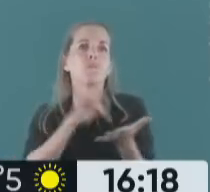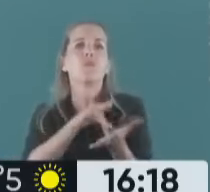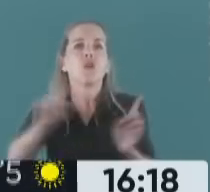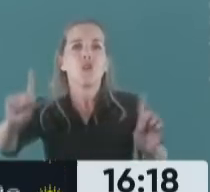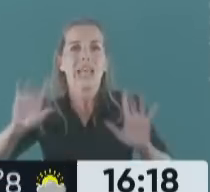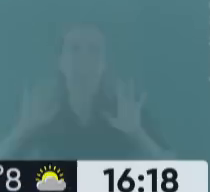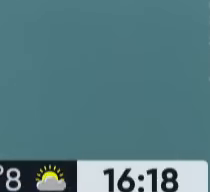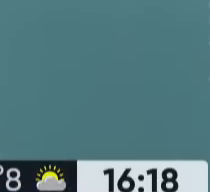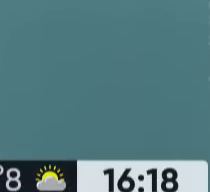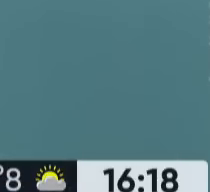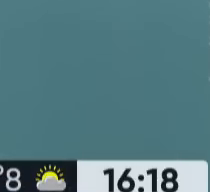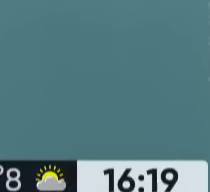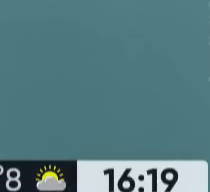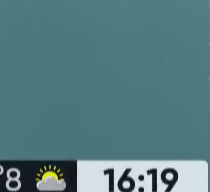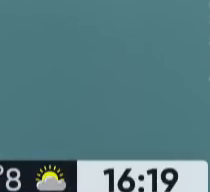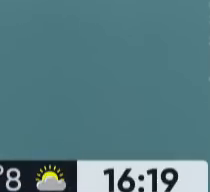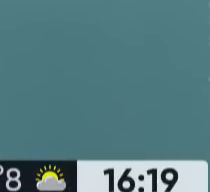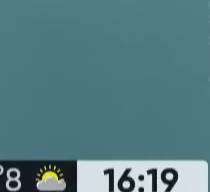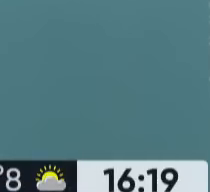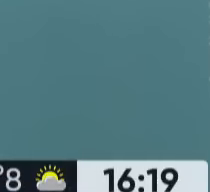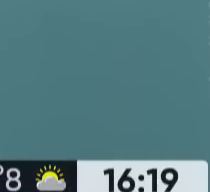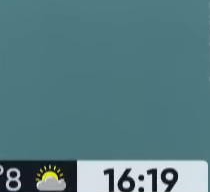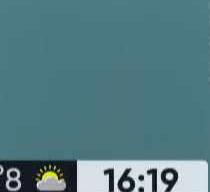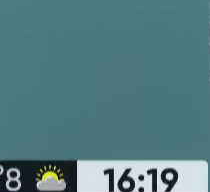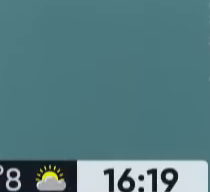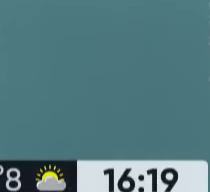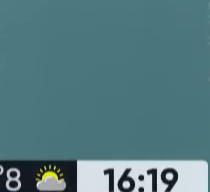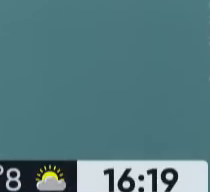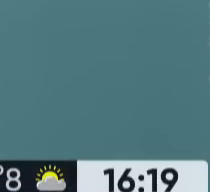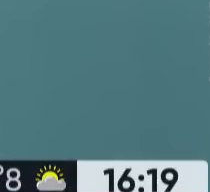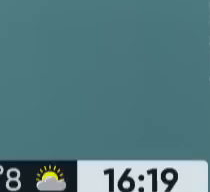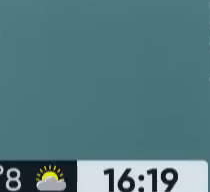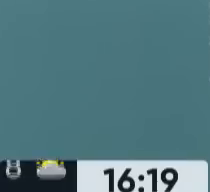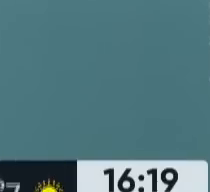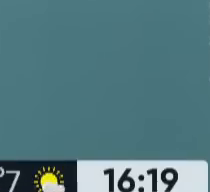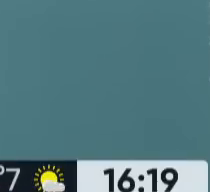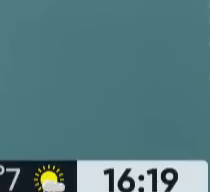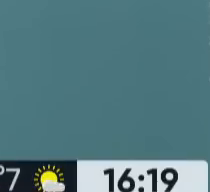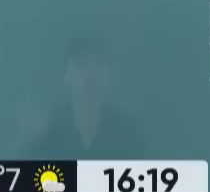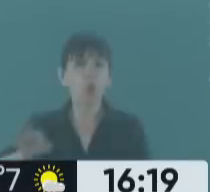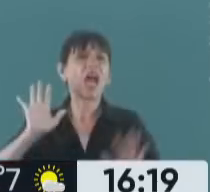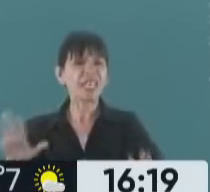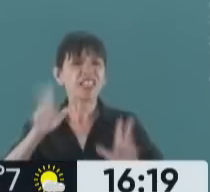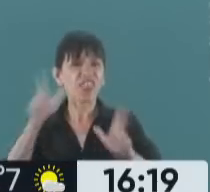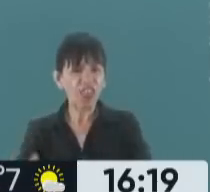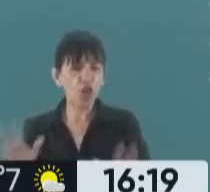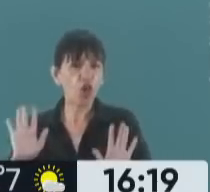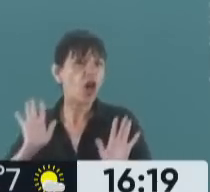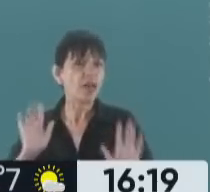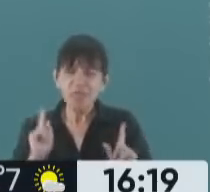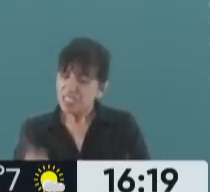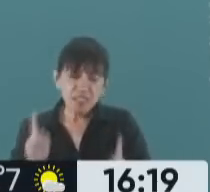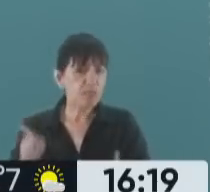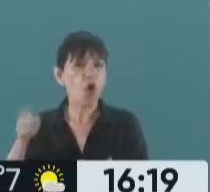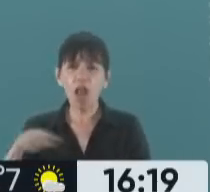va a hacer todo lo posible para que el Frente de Todos triunfe en las elecciones de octubre. Esa es su postura, eso es lo que ha dicho y eso es lo que va a seguir